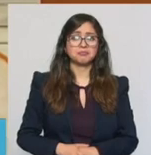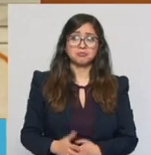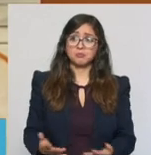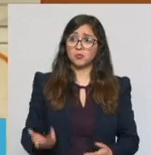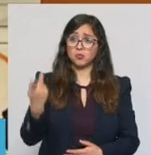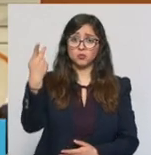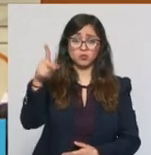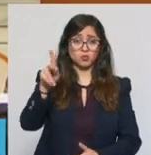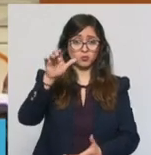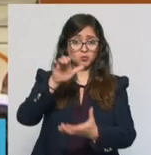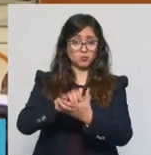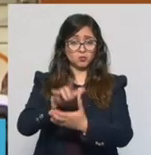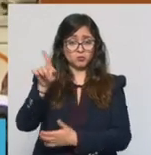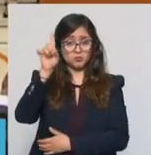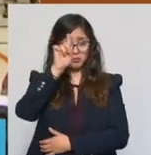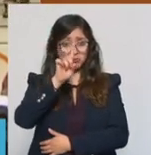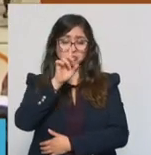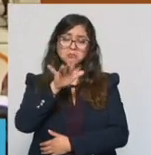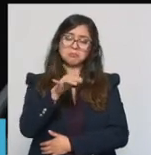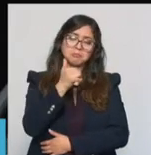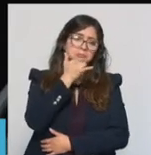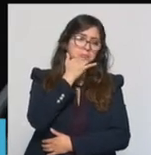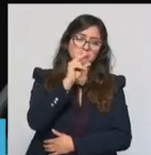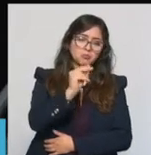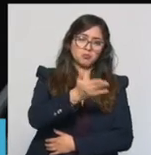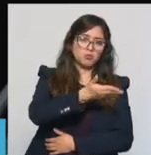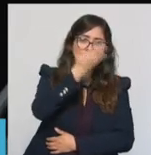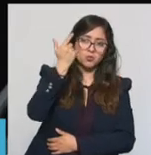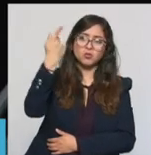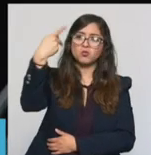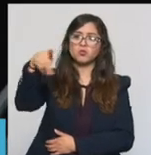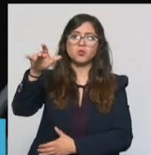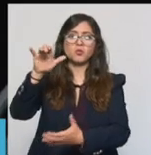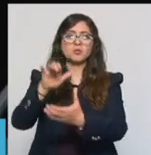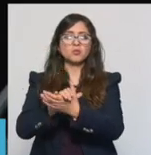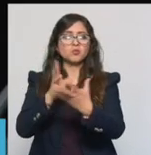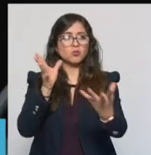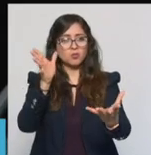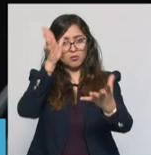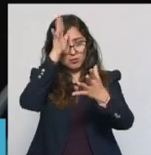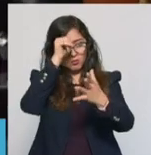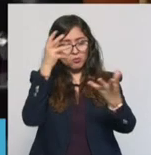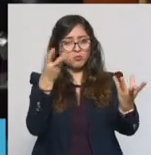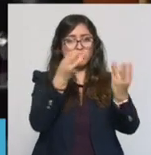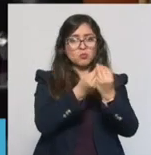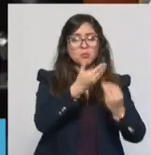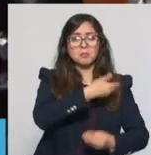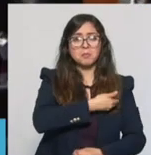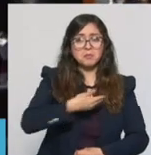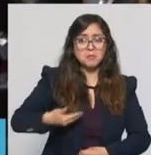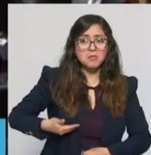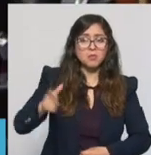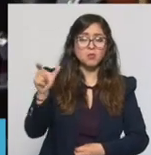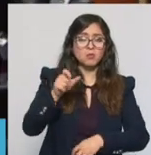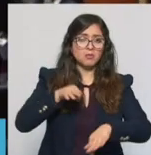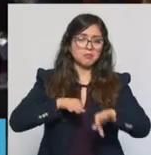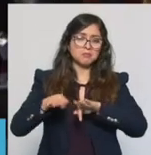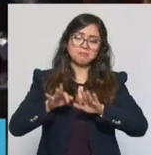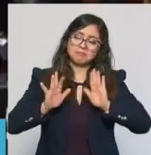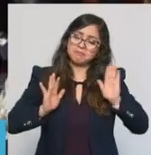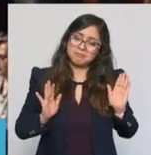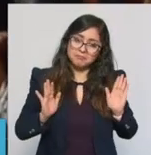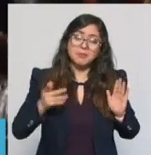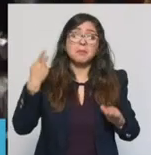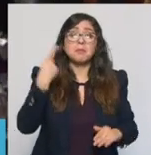opinión, porque no sé el grado de relación que tenga su esposo con el presidente de relación laboral. De cualquier